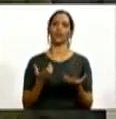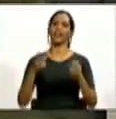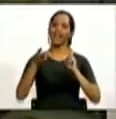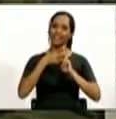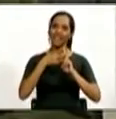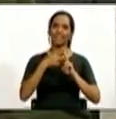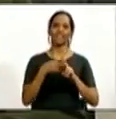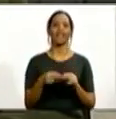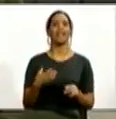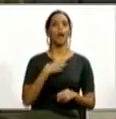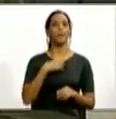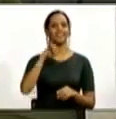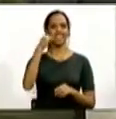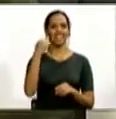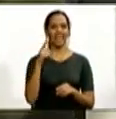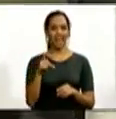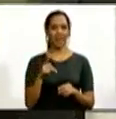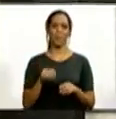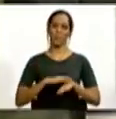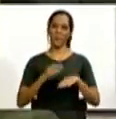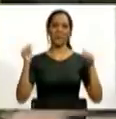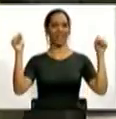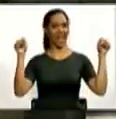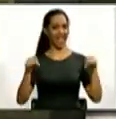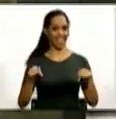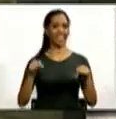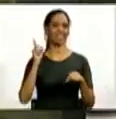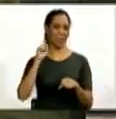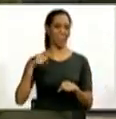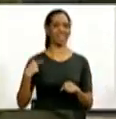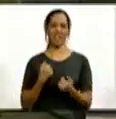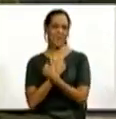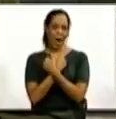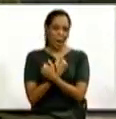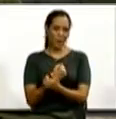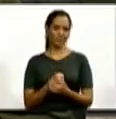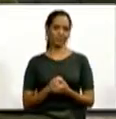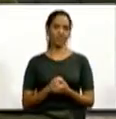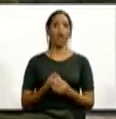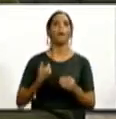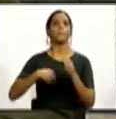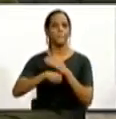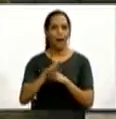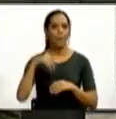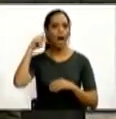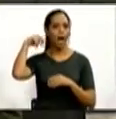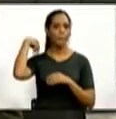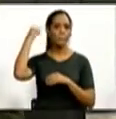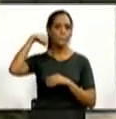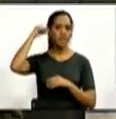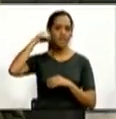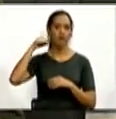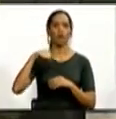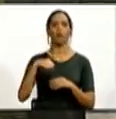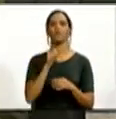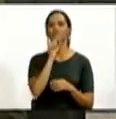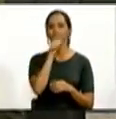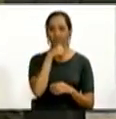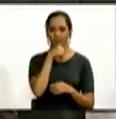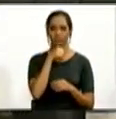del día de hoy. Numeral Enamórate con ZK, porque aquí también tenemos amor. Pero vamos al próximo video también, un TVT.